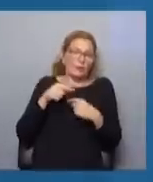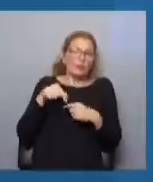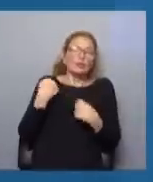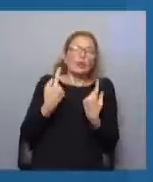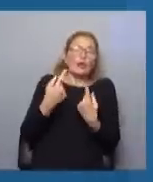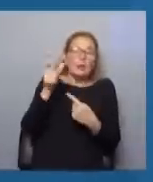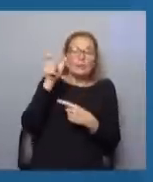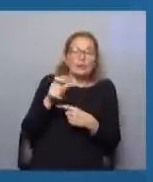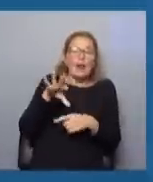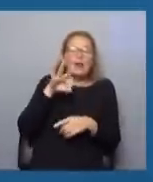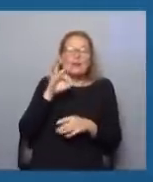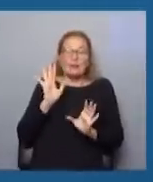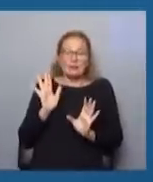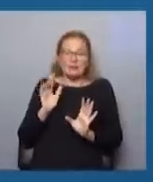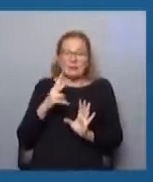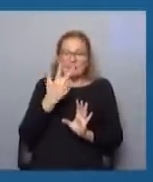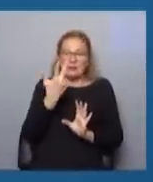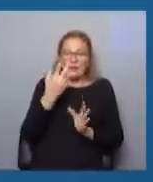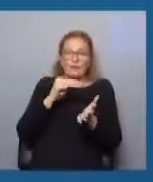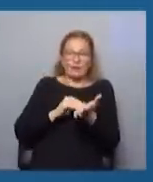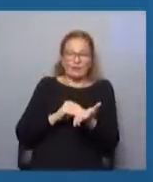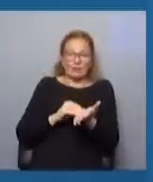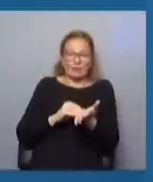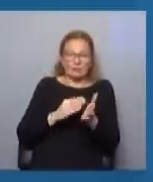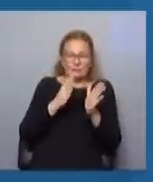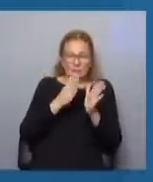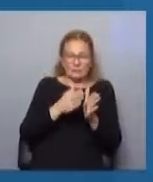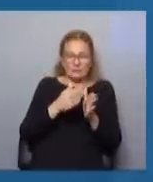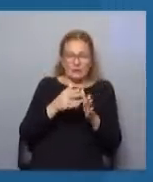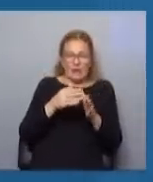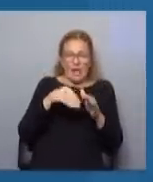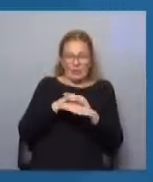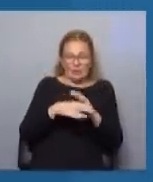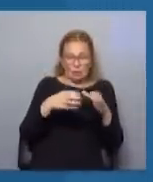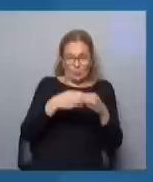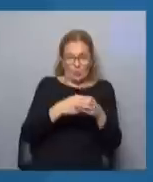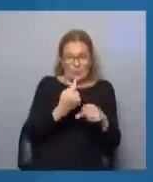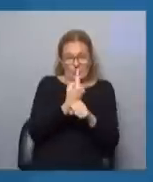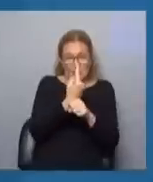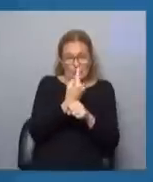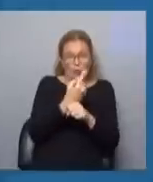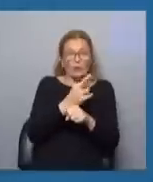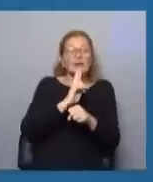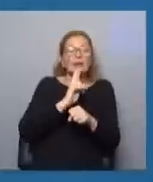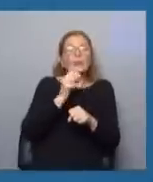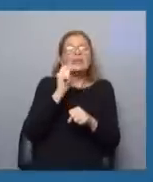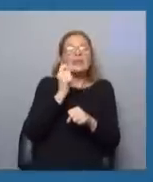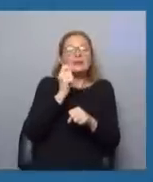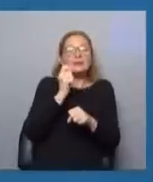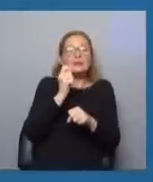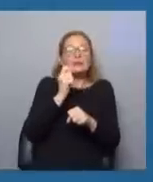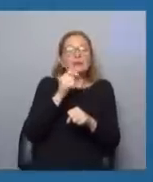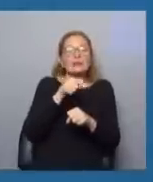ciudadanía en esas tres instancias que son la interna la primaria que es cuando se resuelve quien